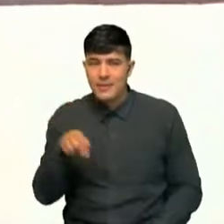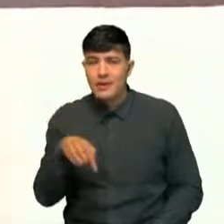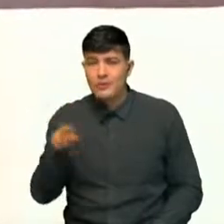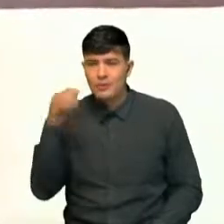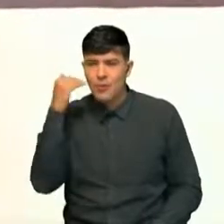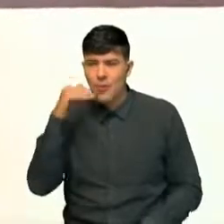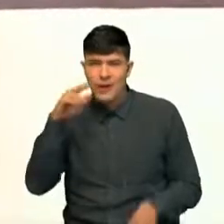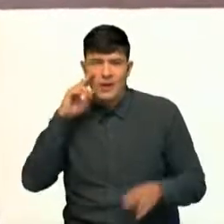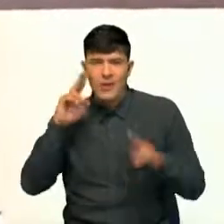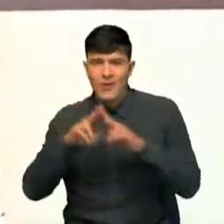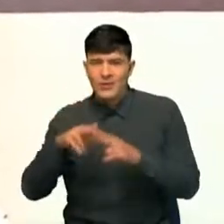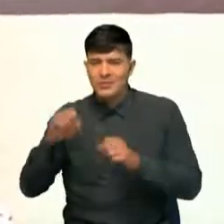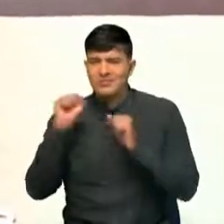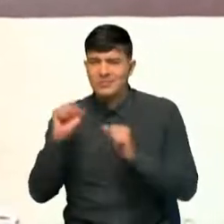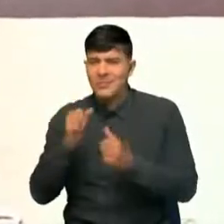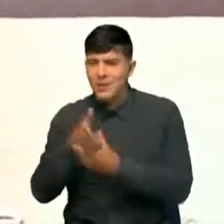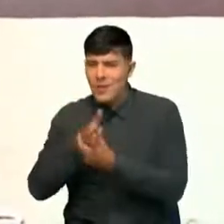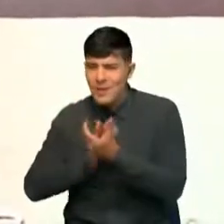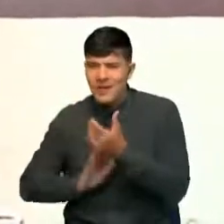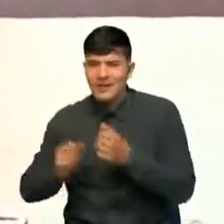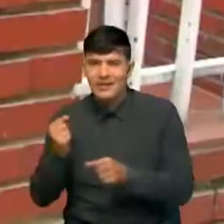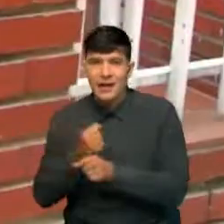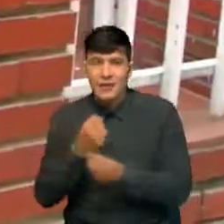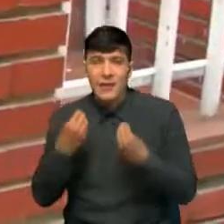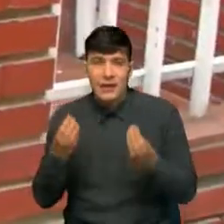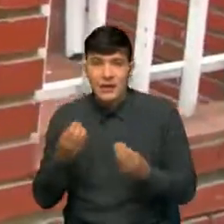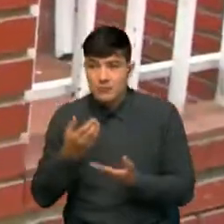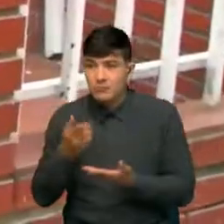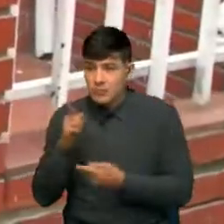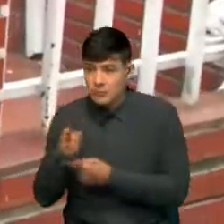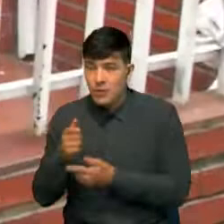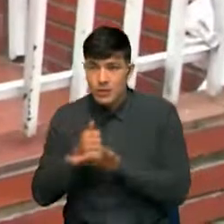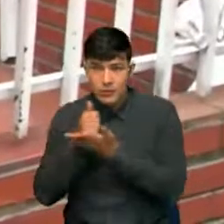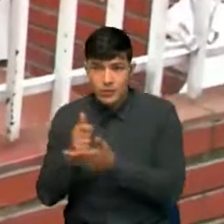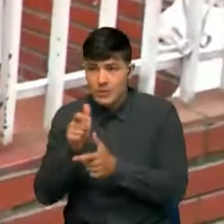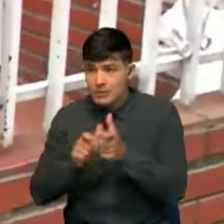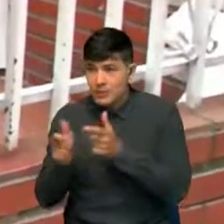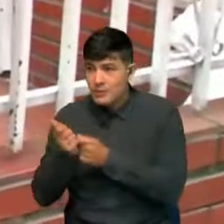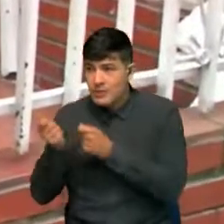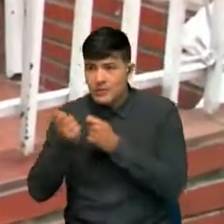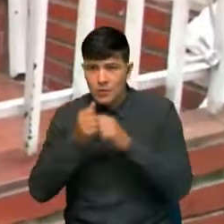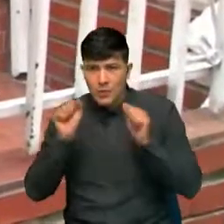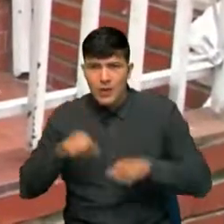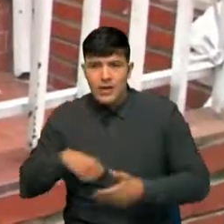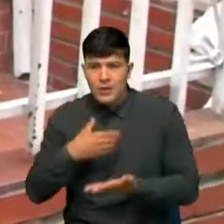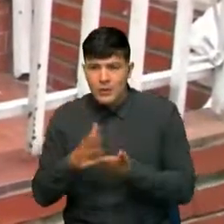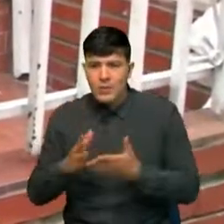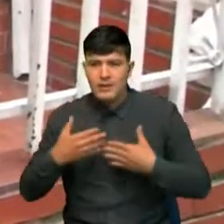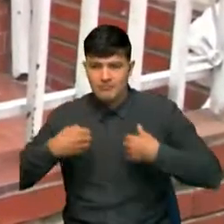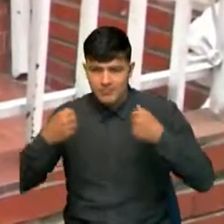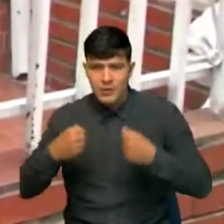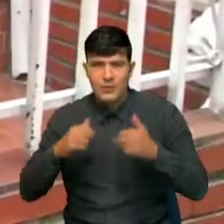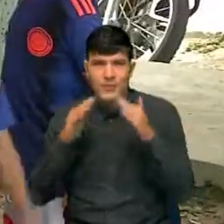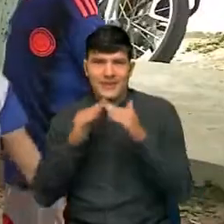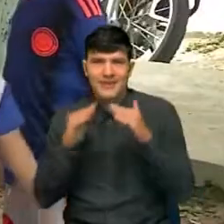humilde labor en la ayuda para que sus vecinos tengan vivienda y por ser la consejera de niños y adultos.